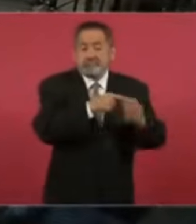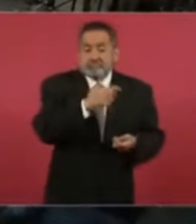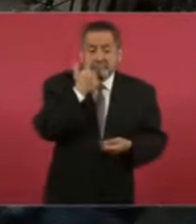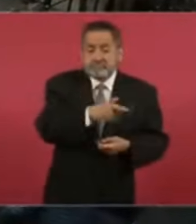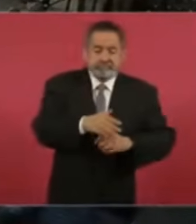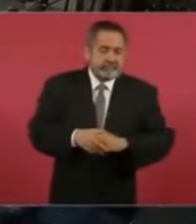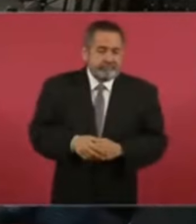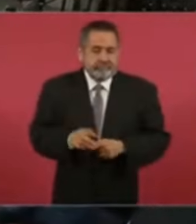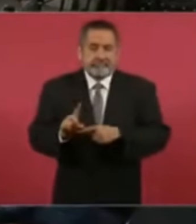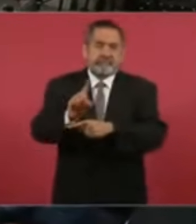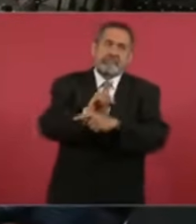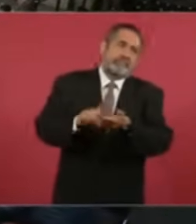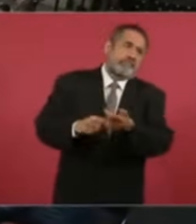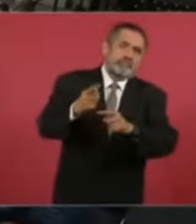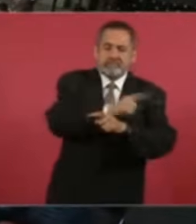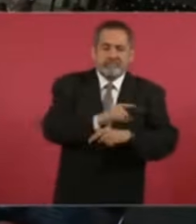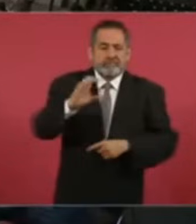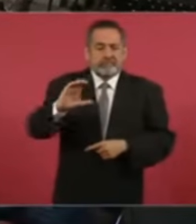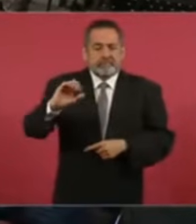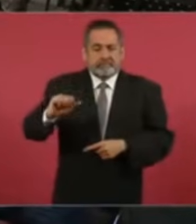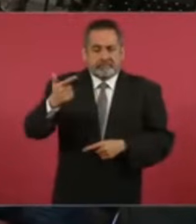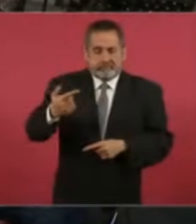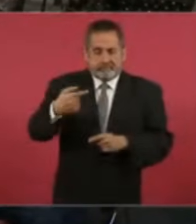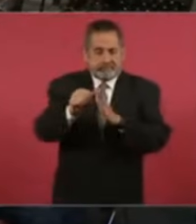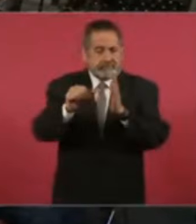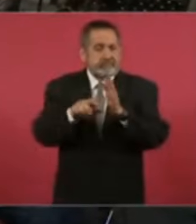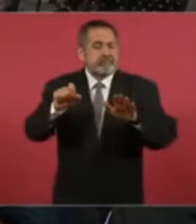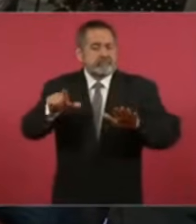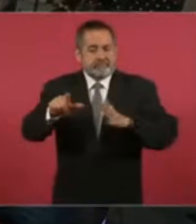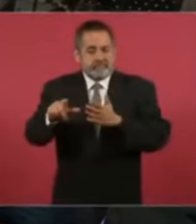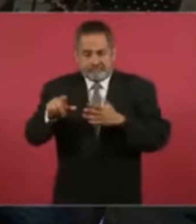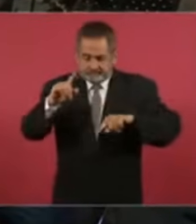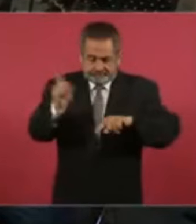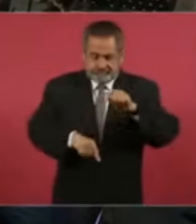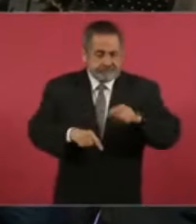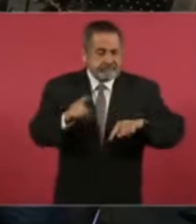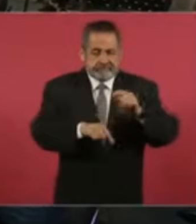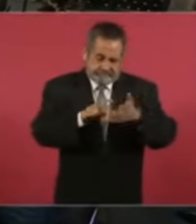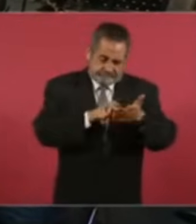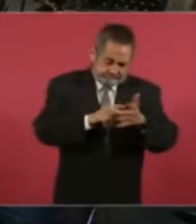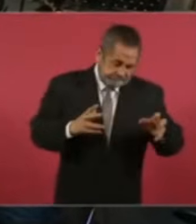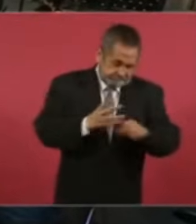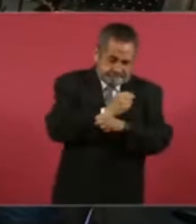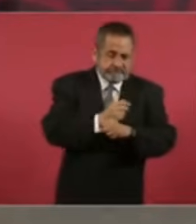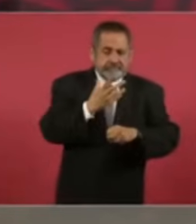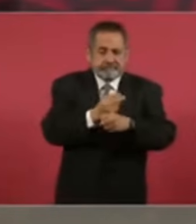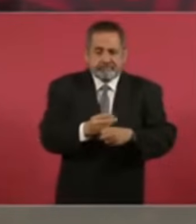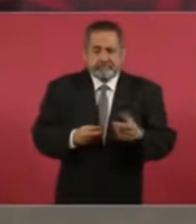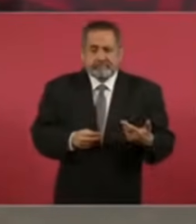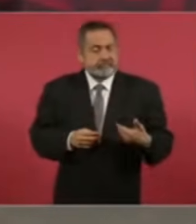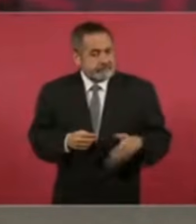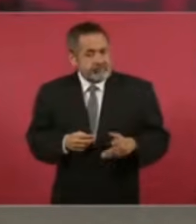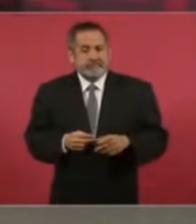Esto desde Salinas, desde que modifica el artículo 27 constitucional. Entonces, pero